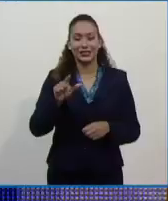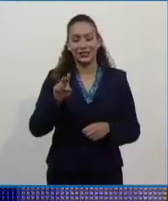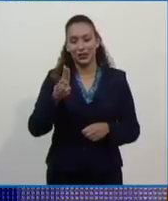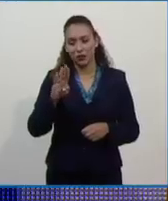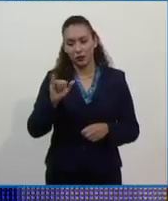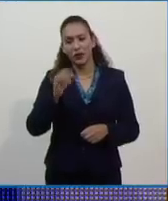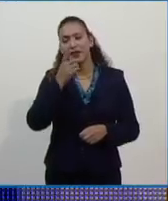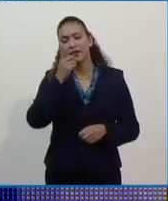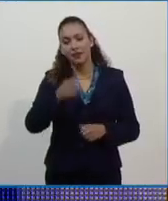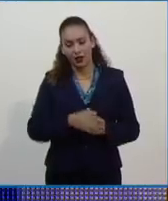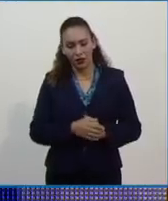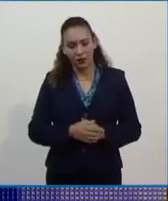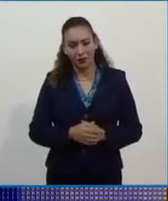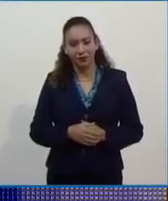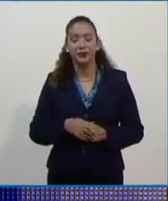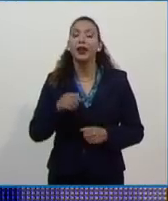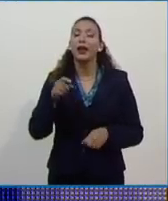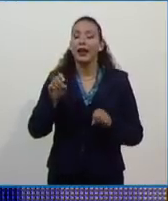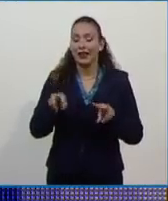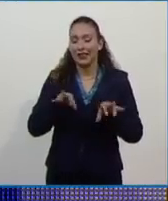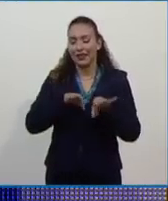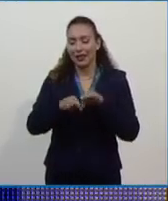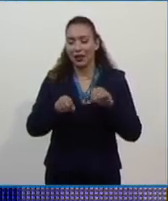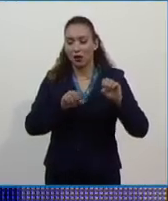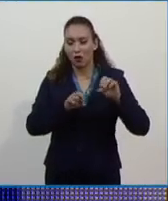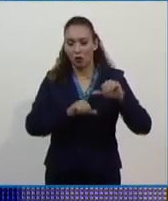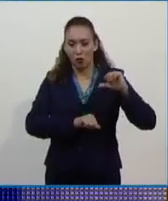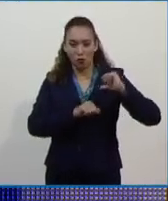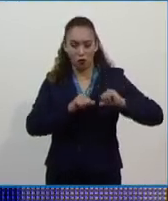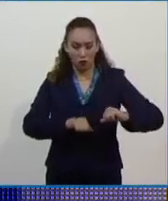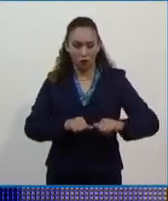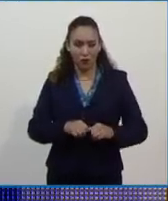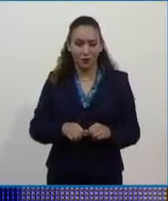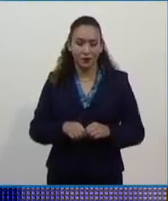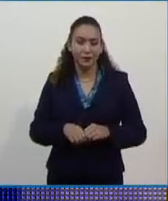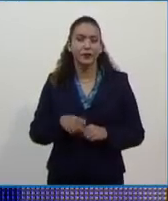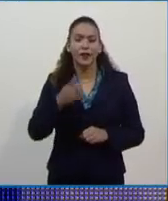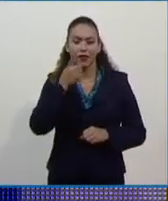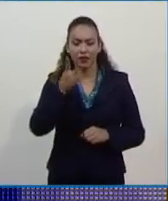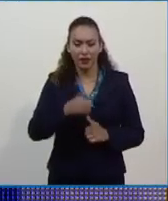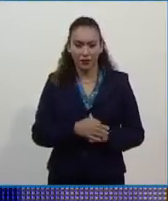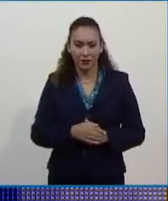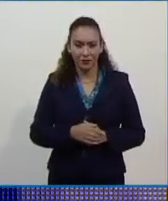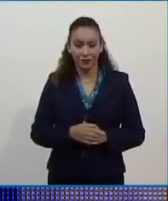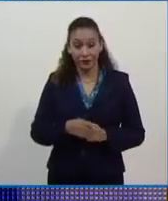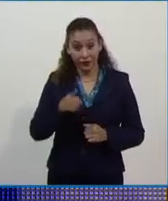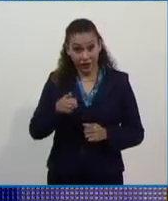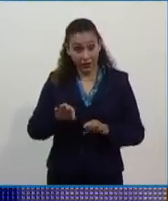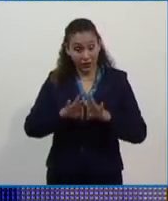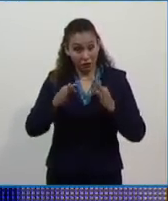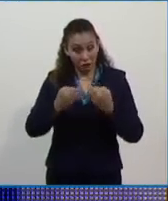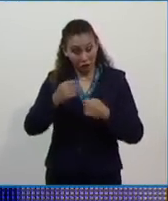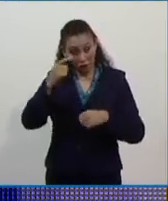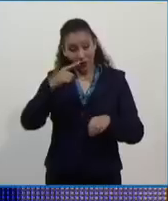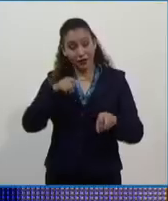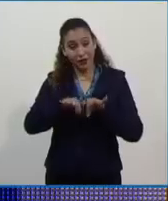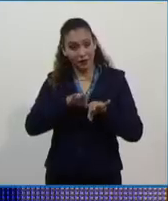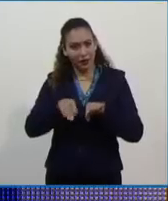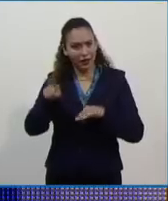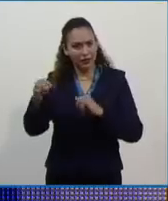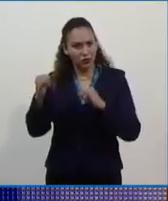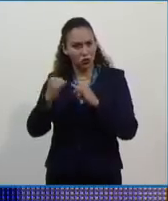en Materia Administrativa del Primer Circuito en la Ciudad de México, puntualizó que el arbitraje no es una